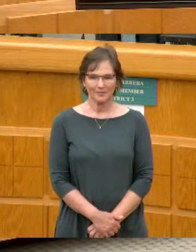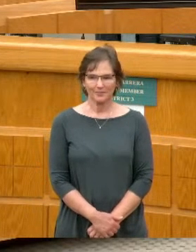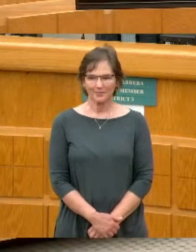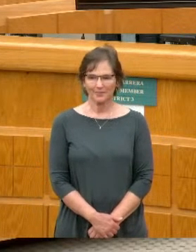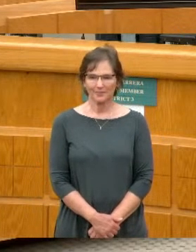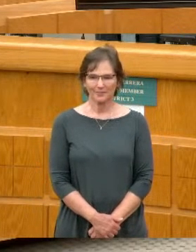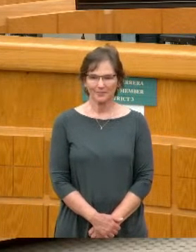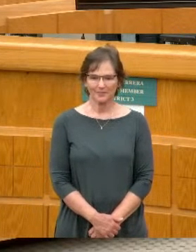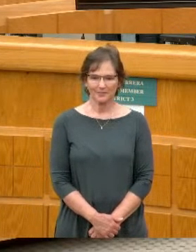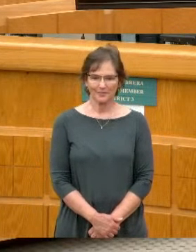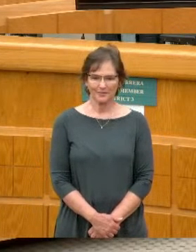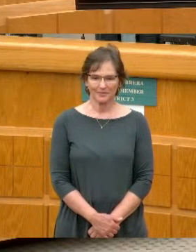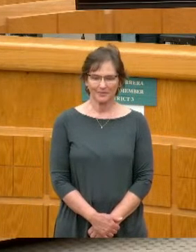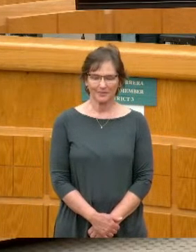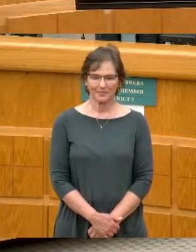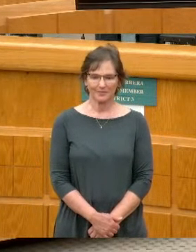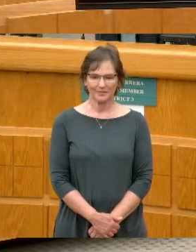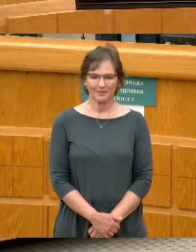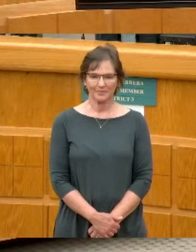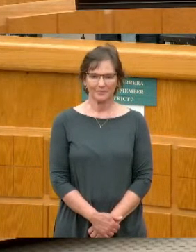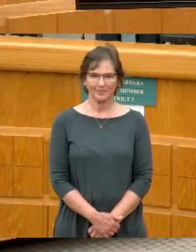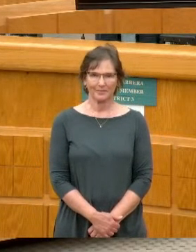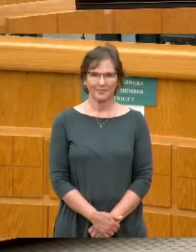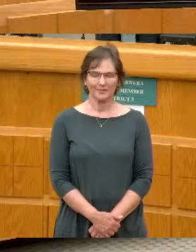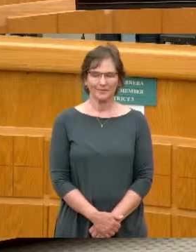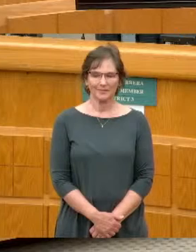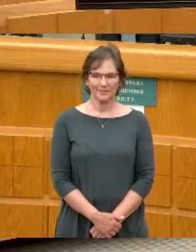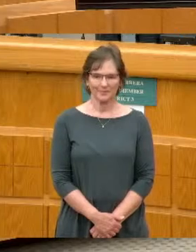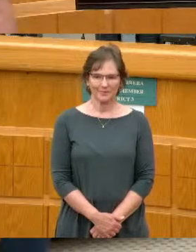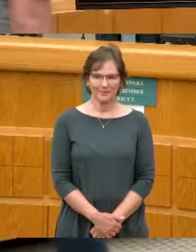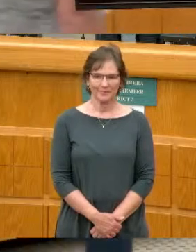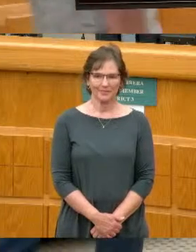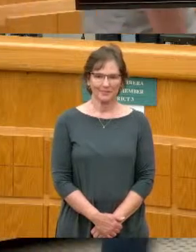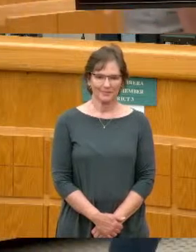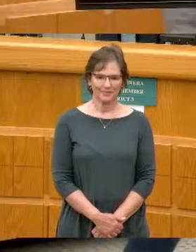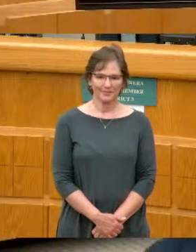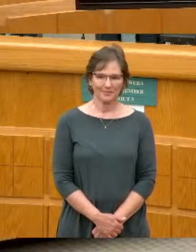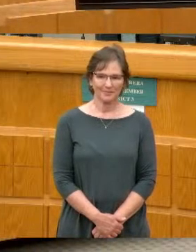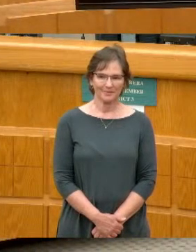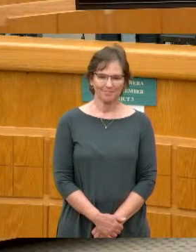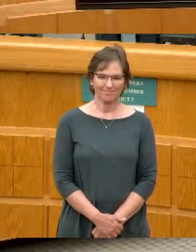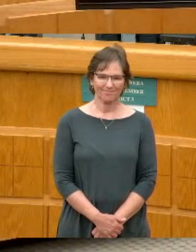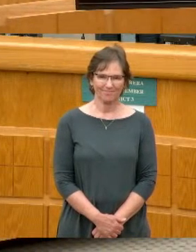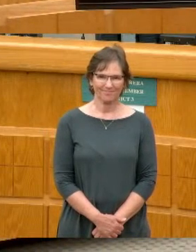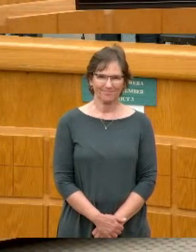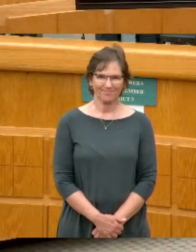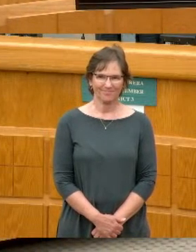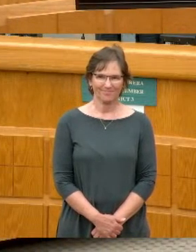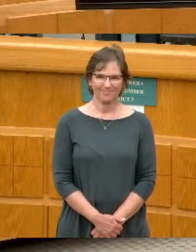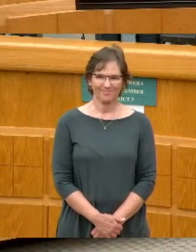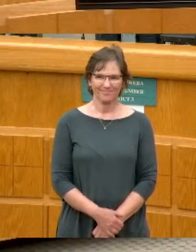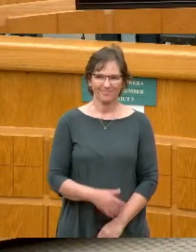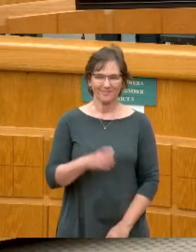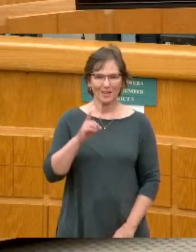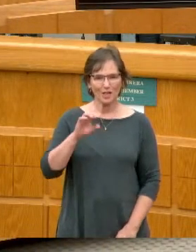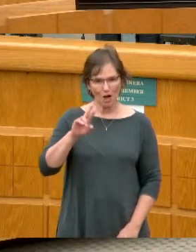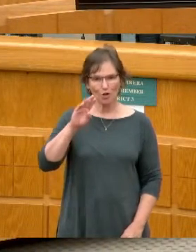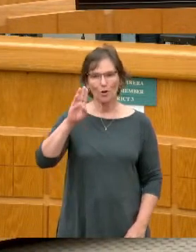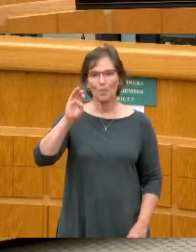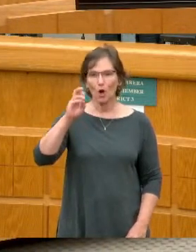para algunos pudiera significar una diferencia entre la vida y la muerte. Ahora el doctor Chris Bird con Texas A&M nos va a dar su